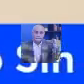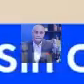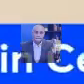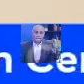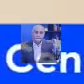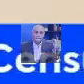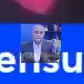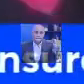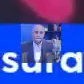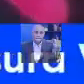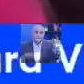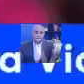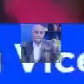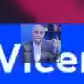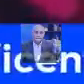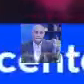cultura.